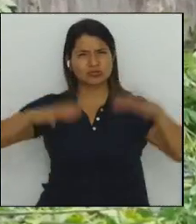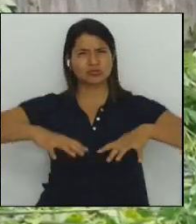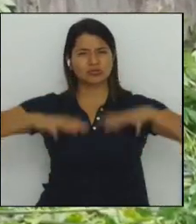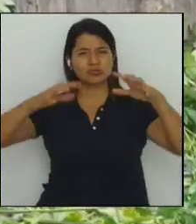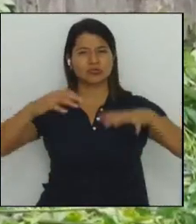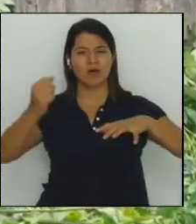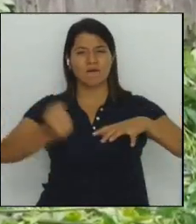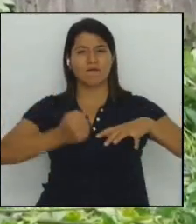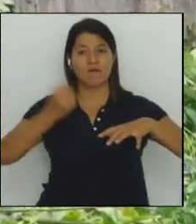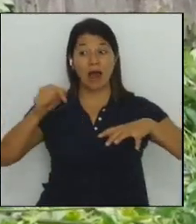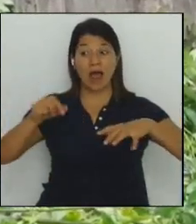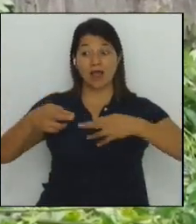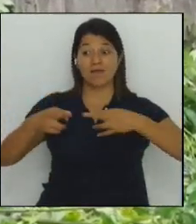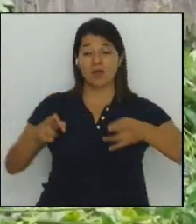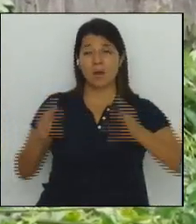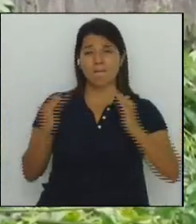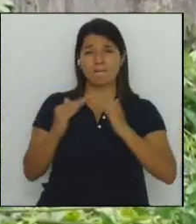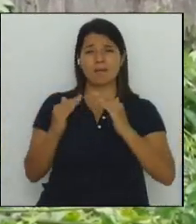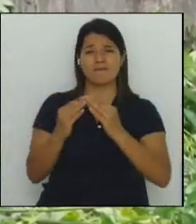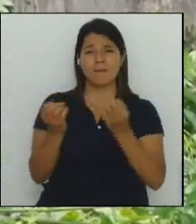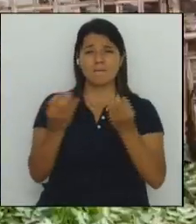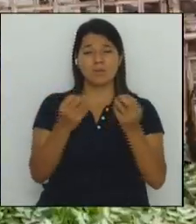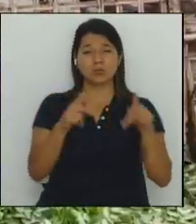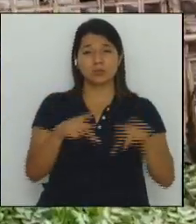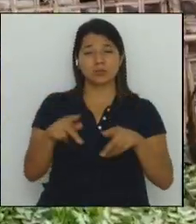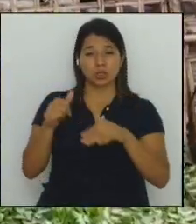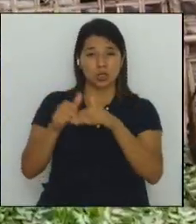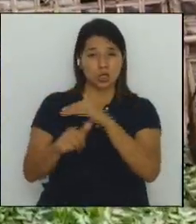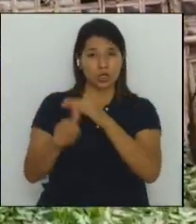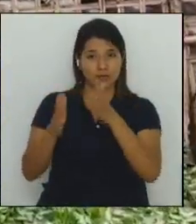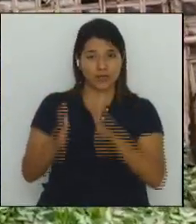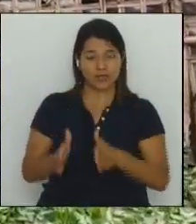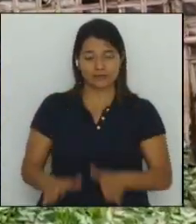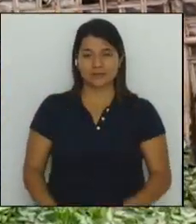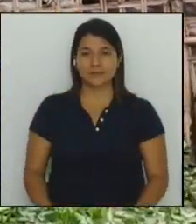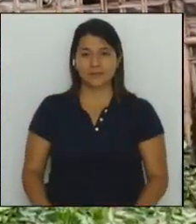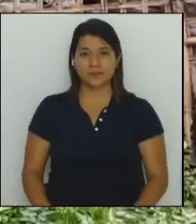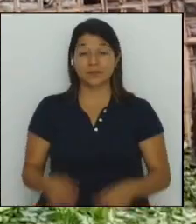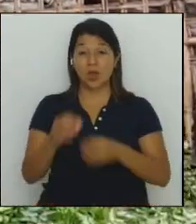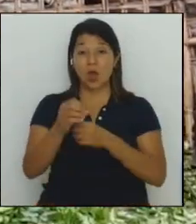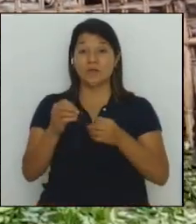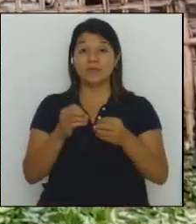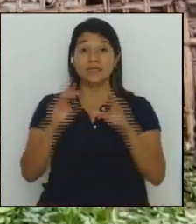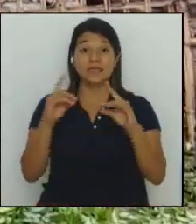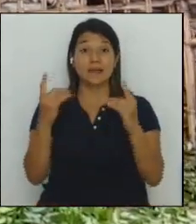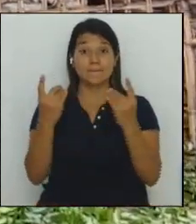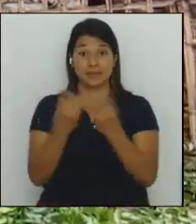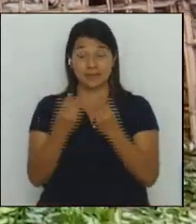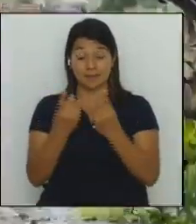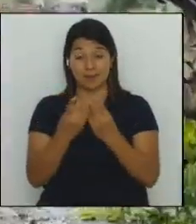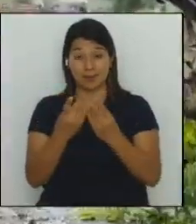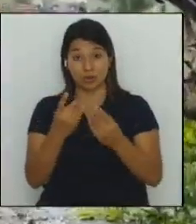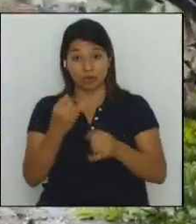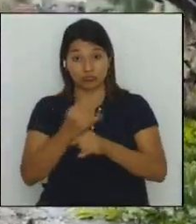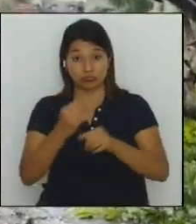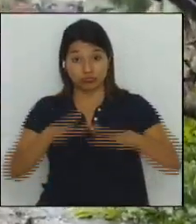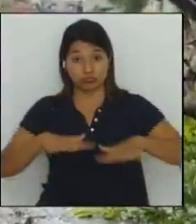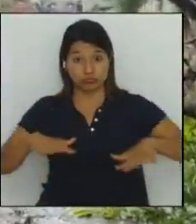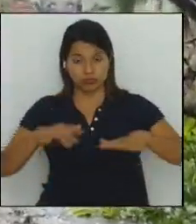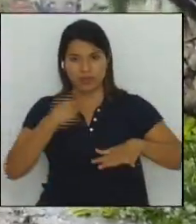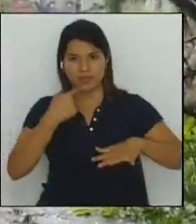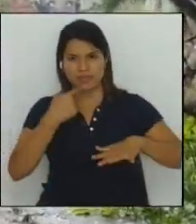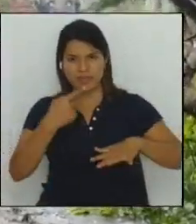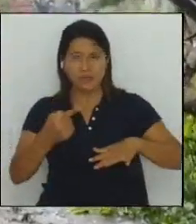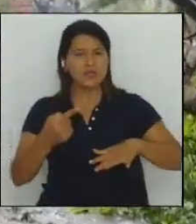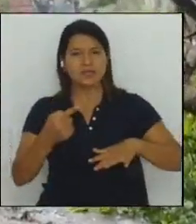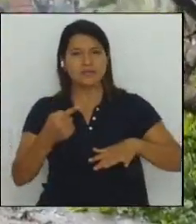miles de refugiados rohingya. La oficina del Departamento de Meteorología bangladesí dijo haber registrado vientos de hasta